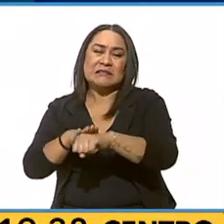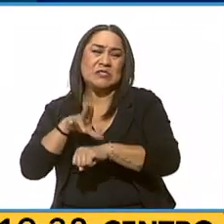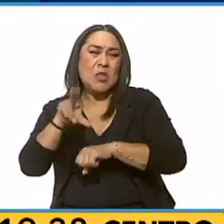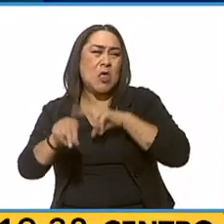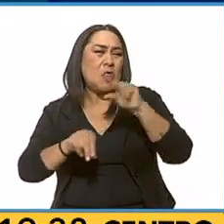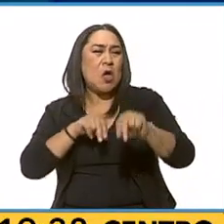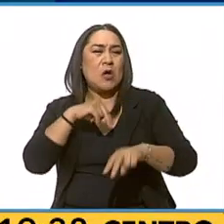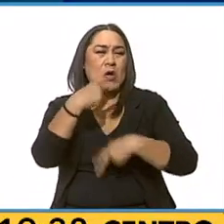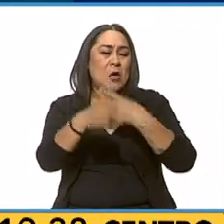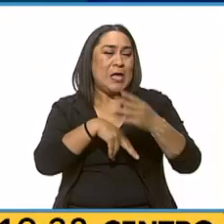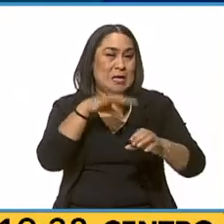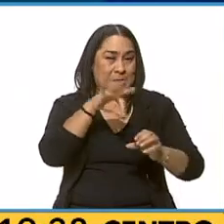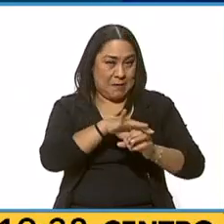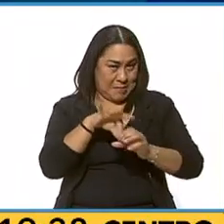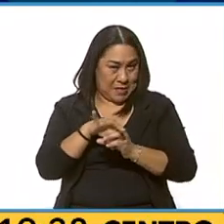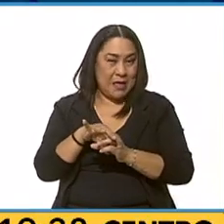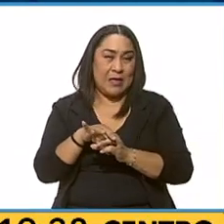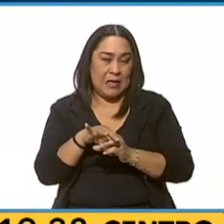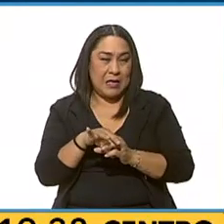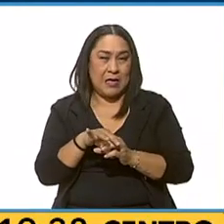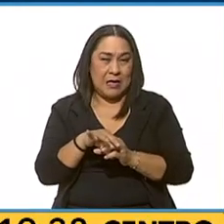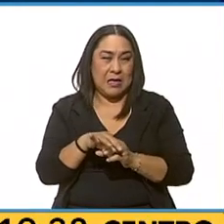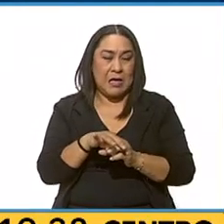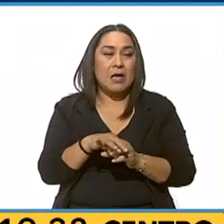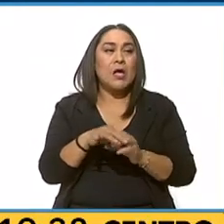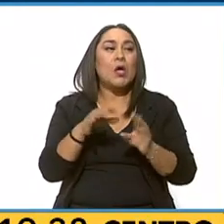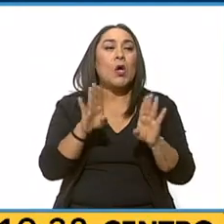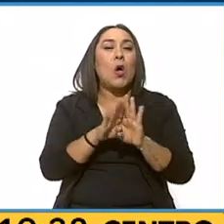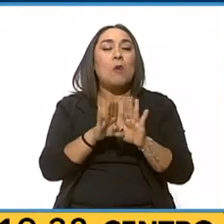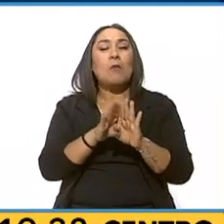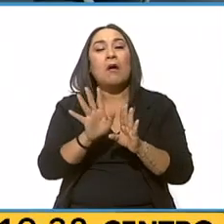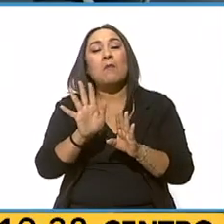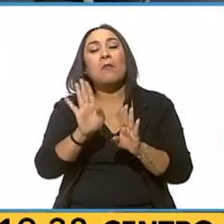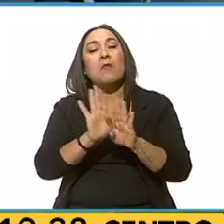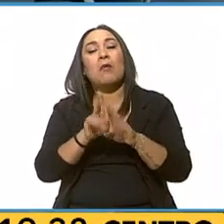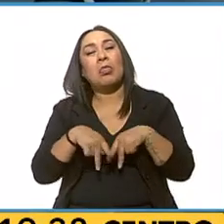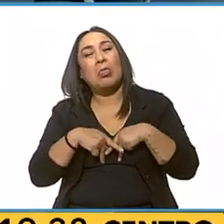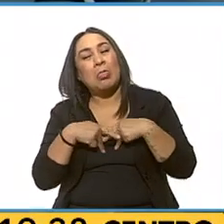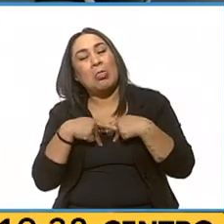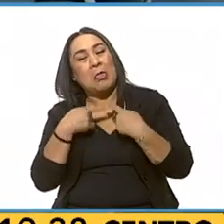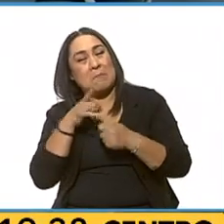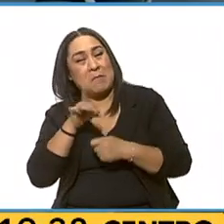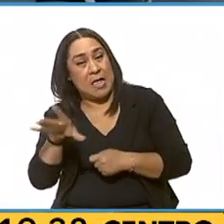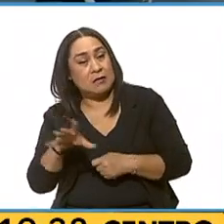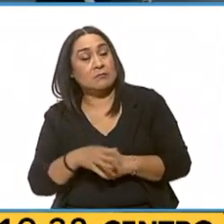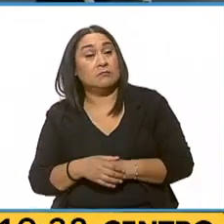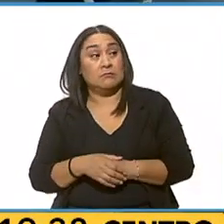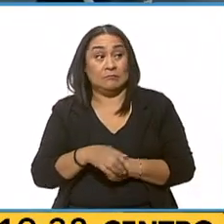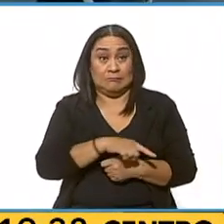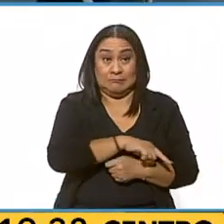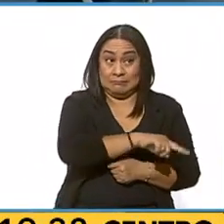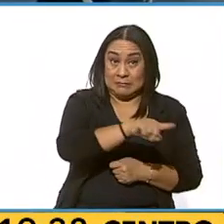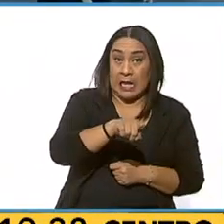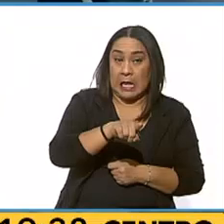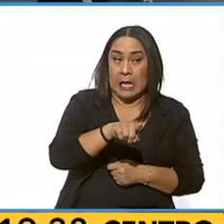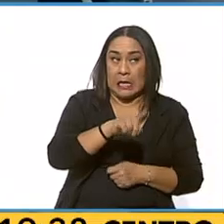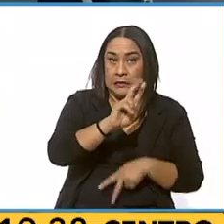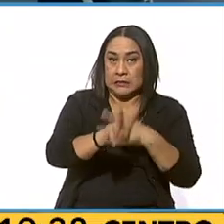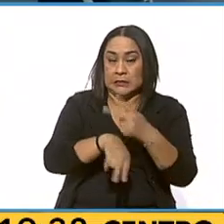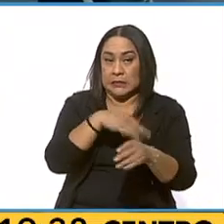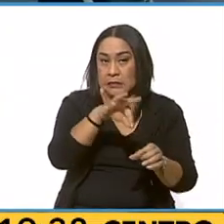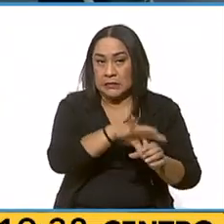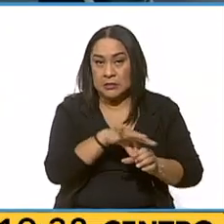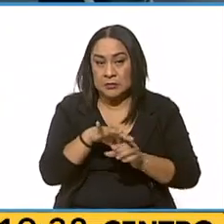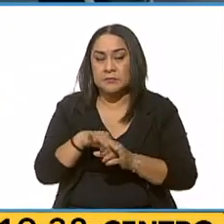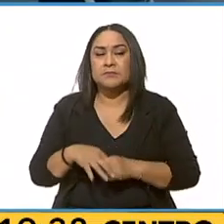ciudadana para agarrarnos dormidos. Pero ellos sí que van a salir a votar. ¿En qué ves que